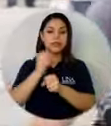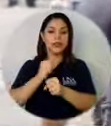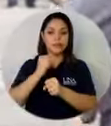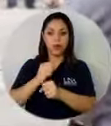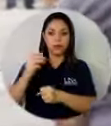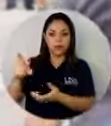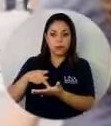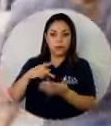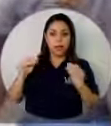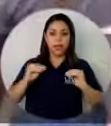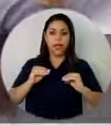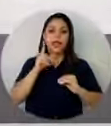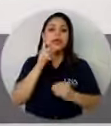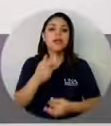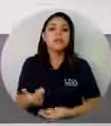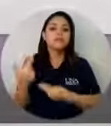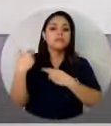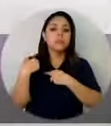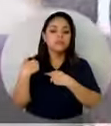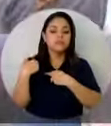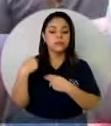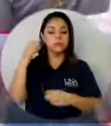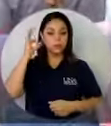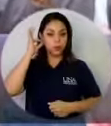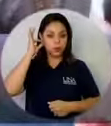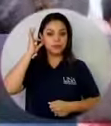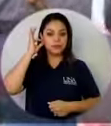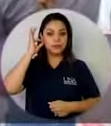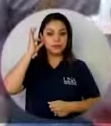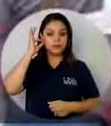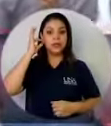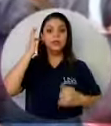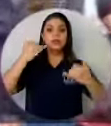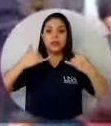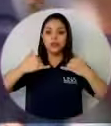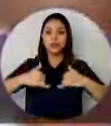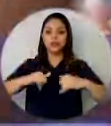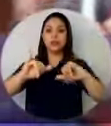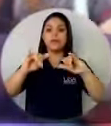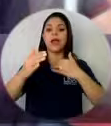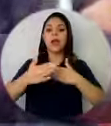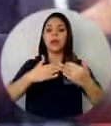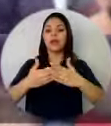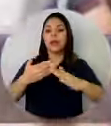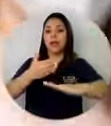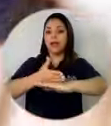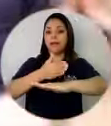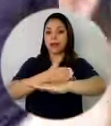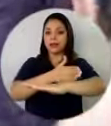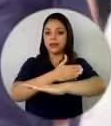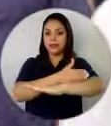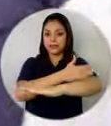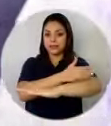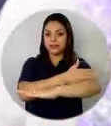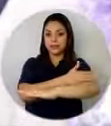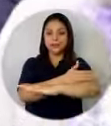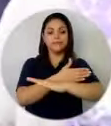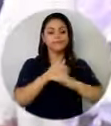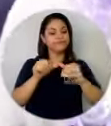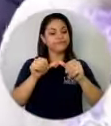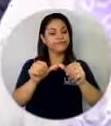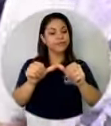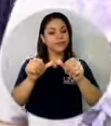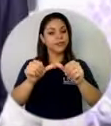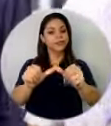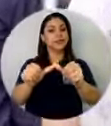remunerado recae en las mujeres, y todavía, a pesar de los avances que se han dado en esta materia,